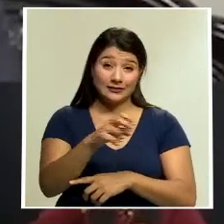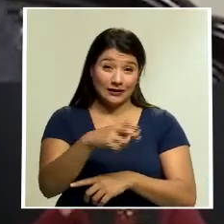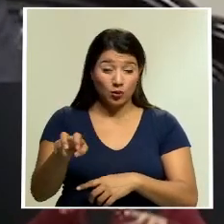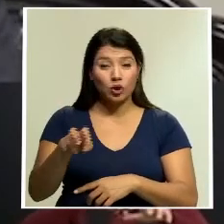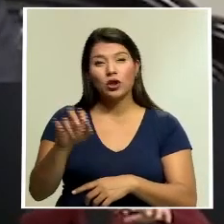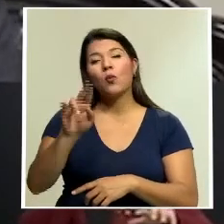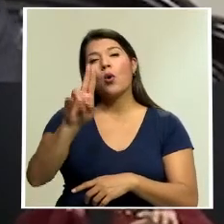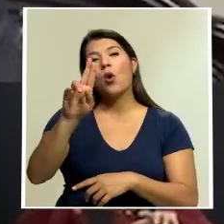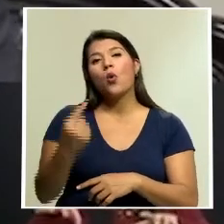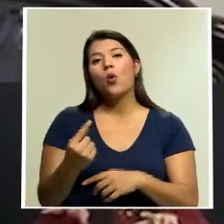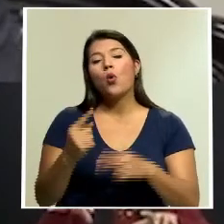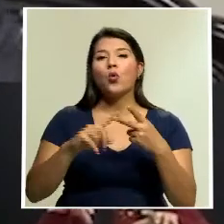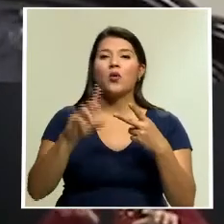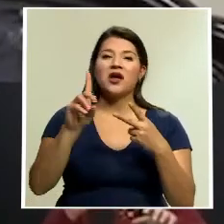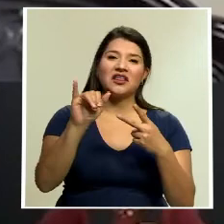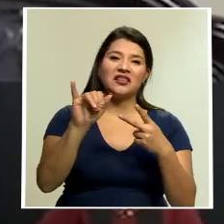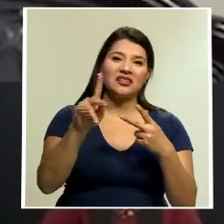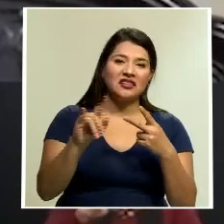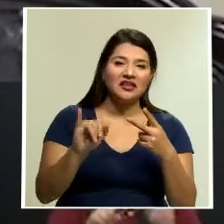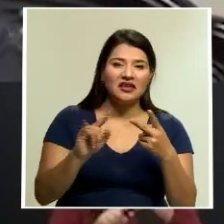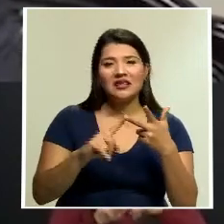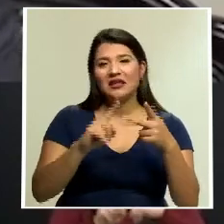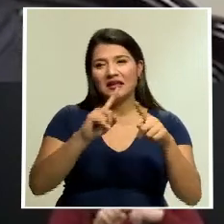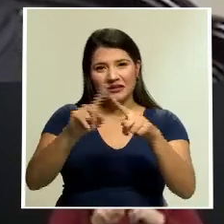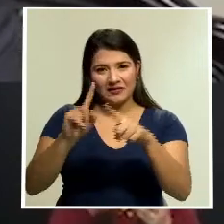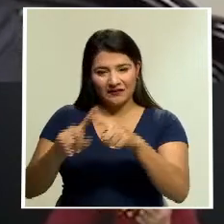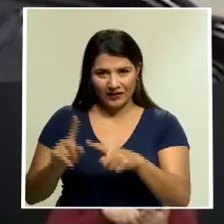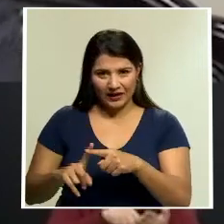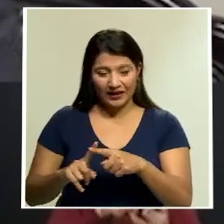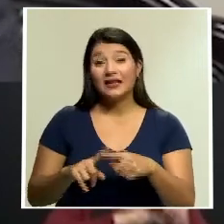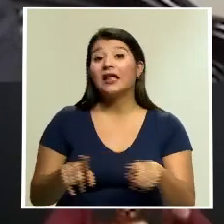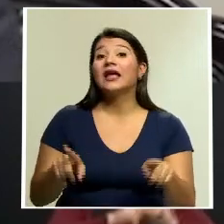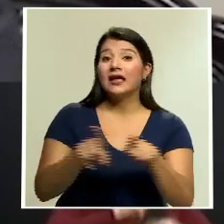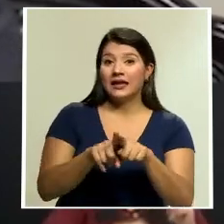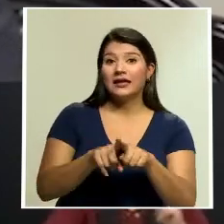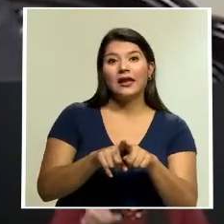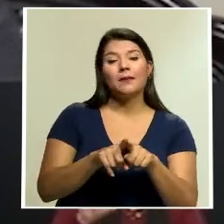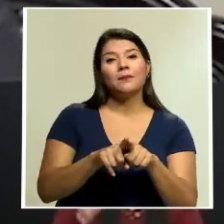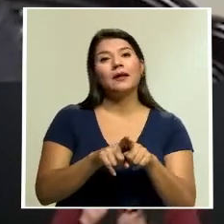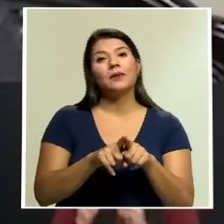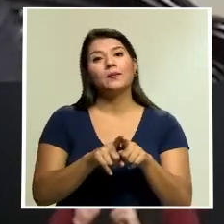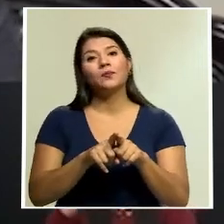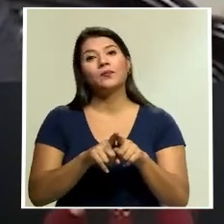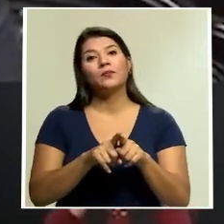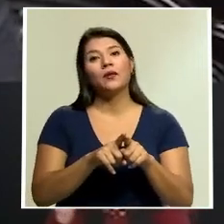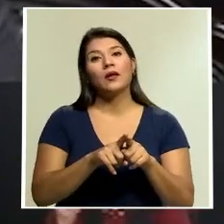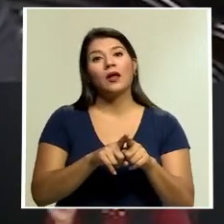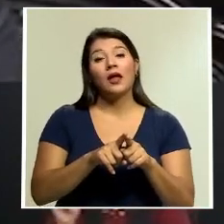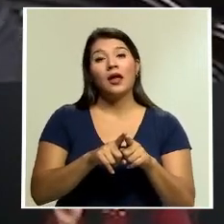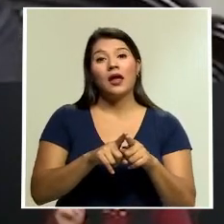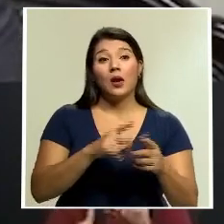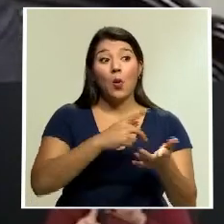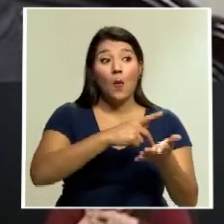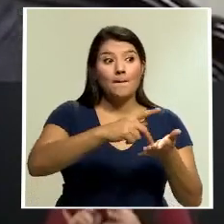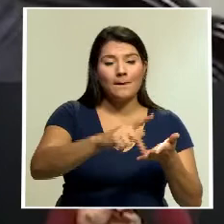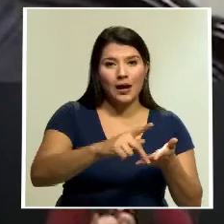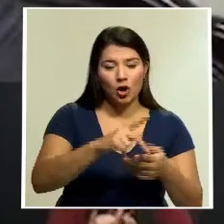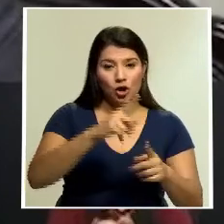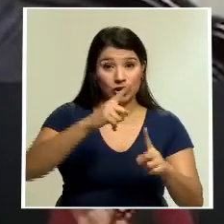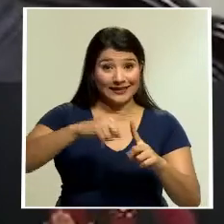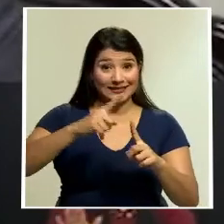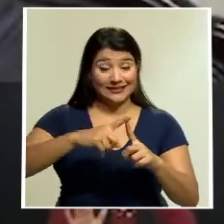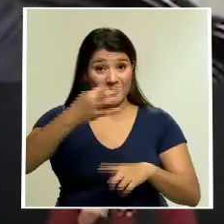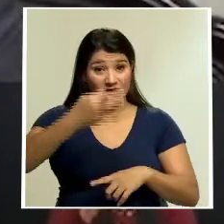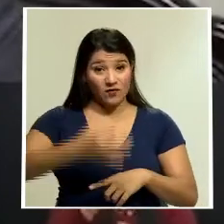InDriver y BitDriver, y una indemnización voluntaria a los taxistas formales. También el reconocimiento